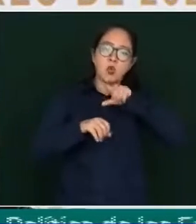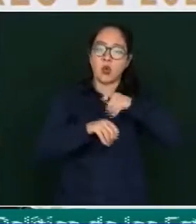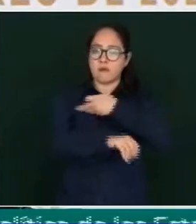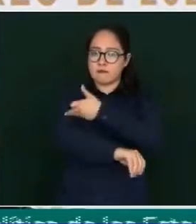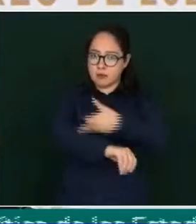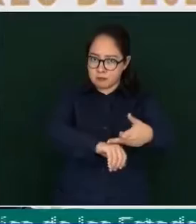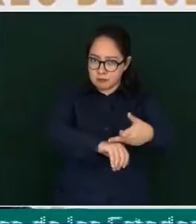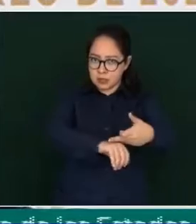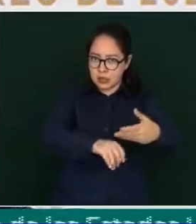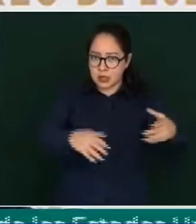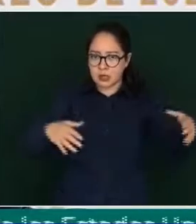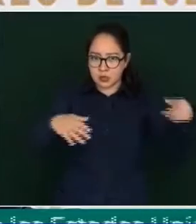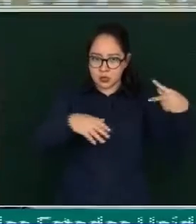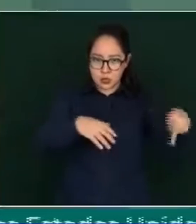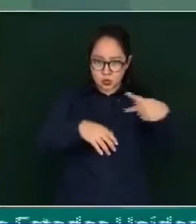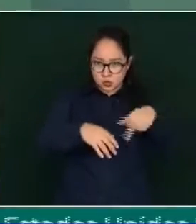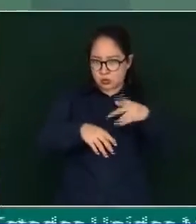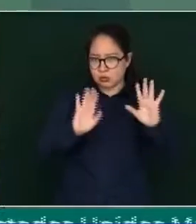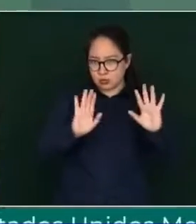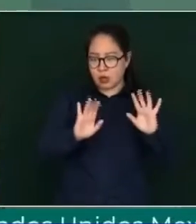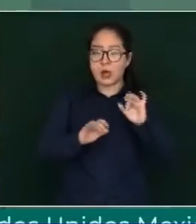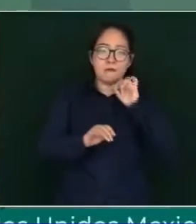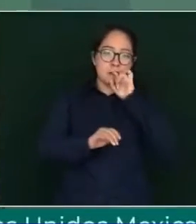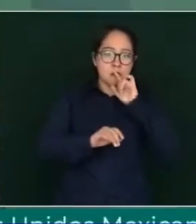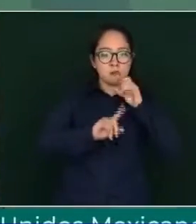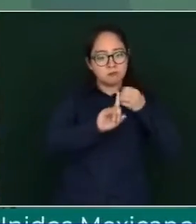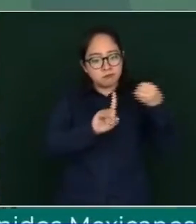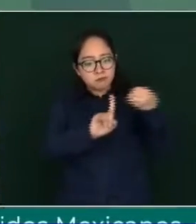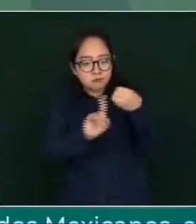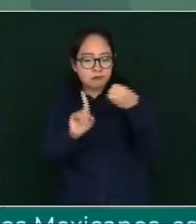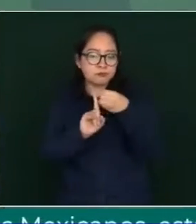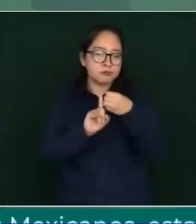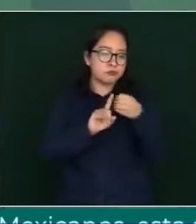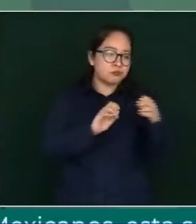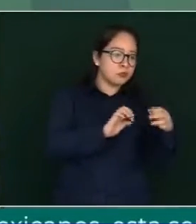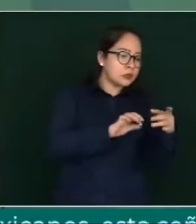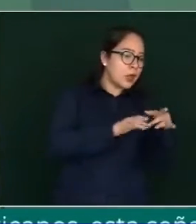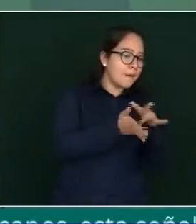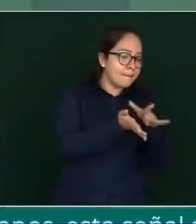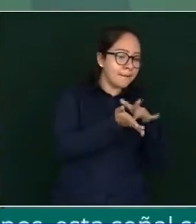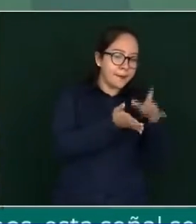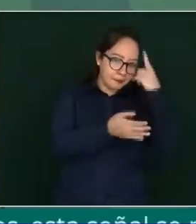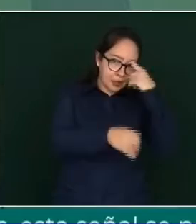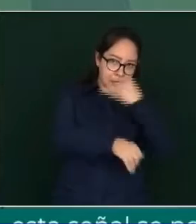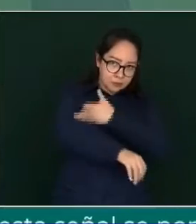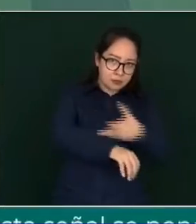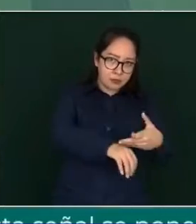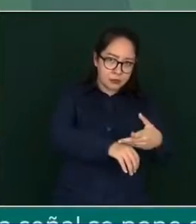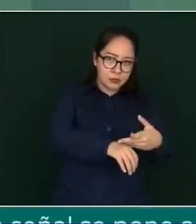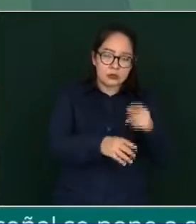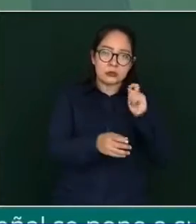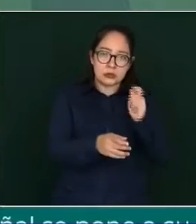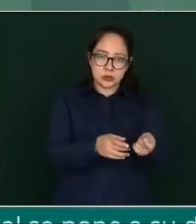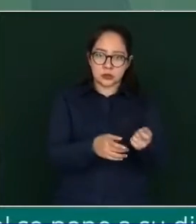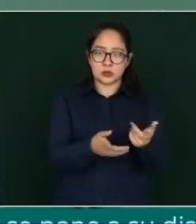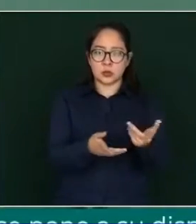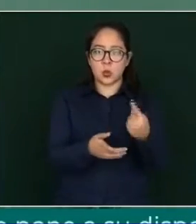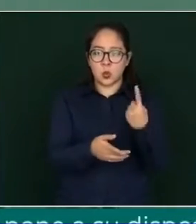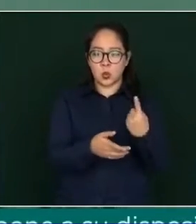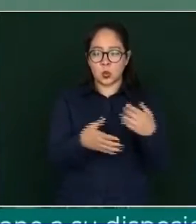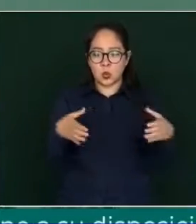familias, los derechohabientes, y también toda una infraestructura de apoyo hacia las familias, un centro de